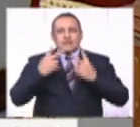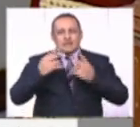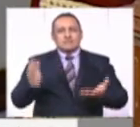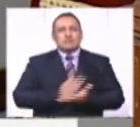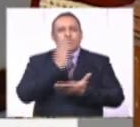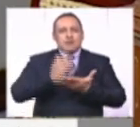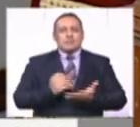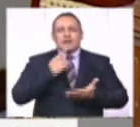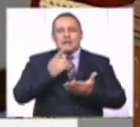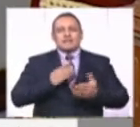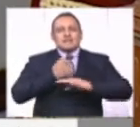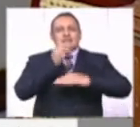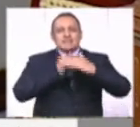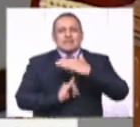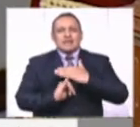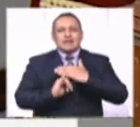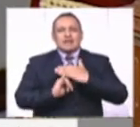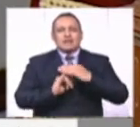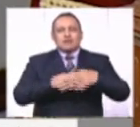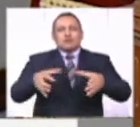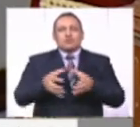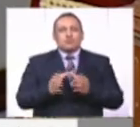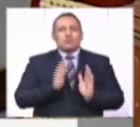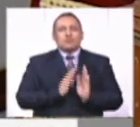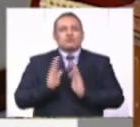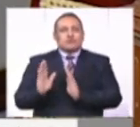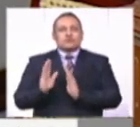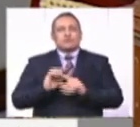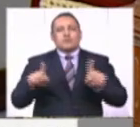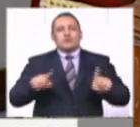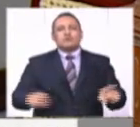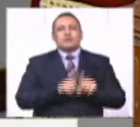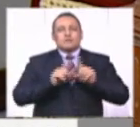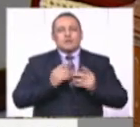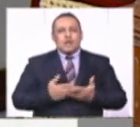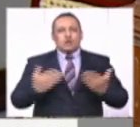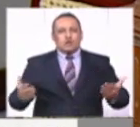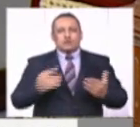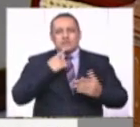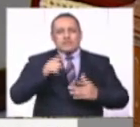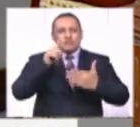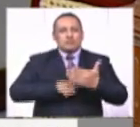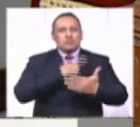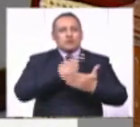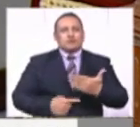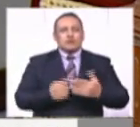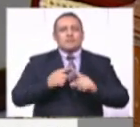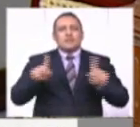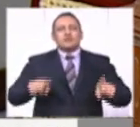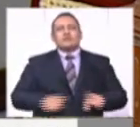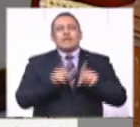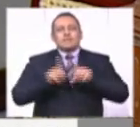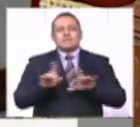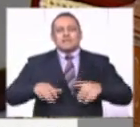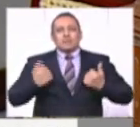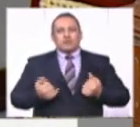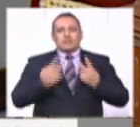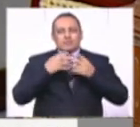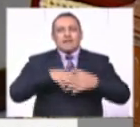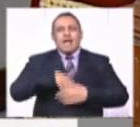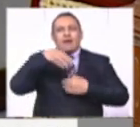puede ser interna intra proceso Mediante los recursos impugnatorios Pero puede ser también